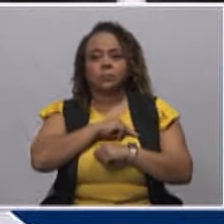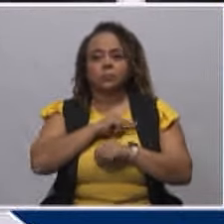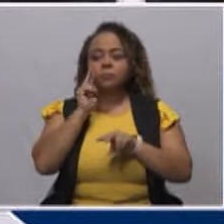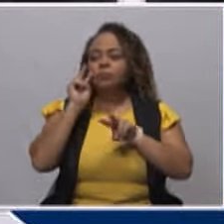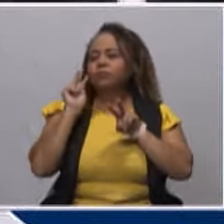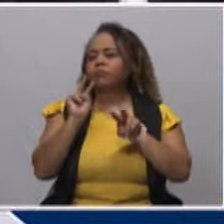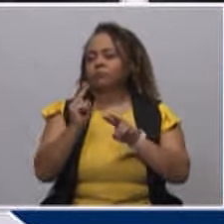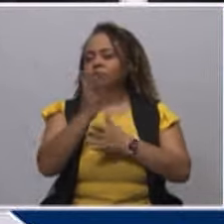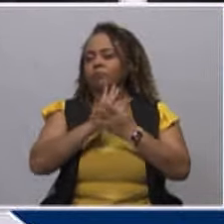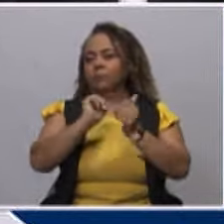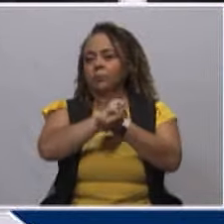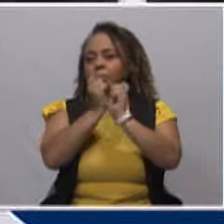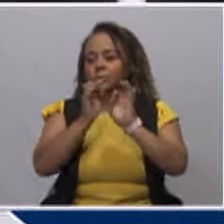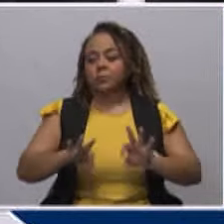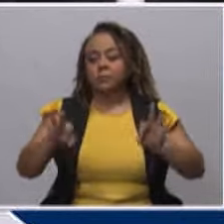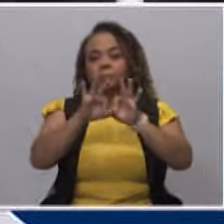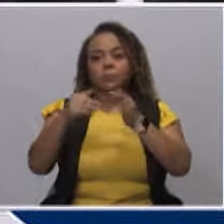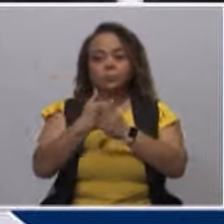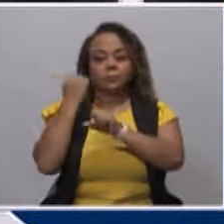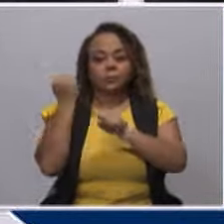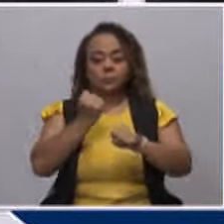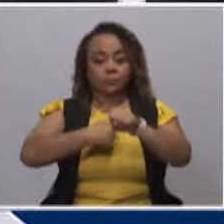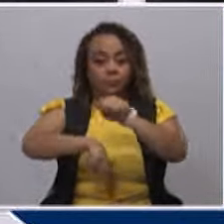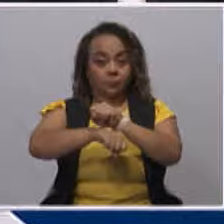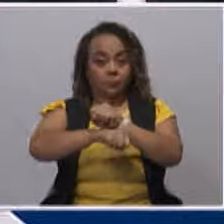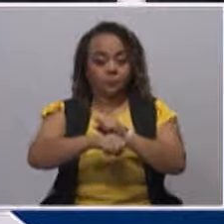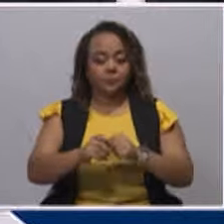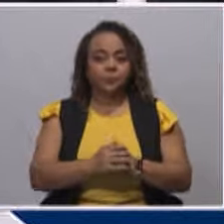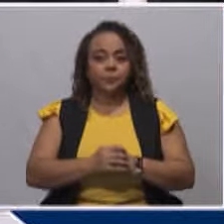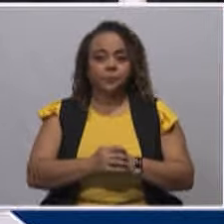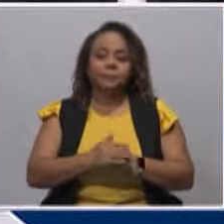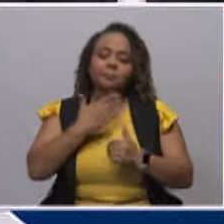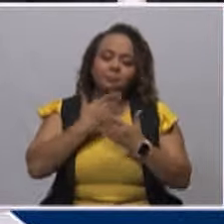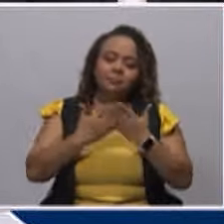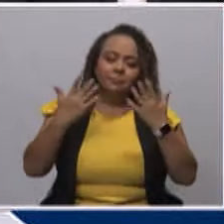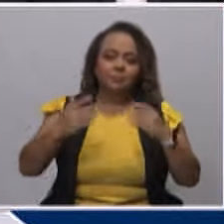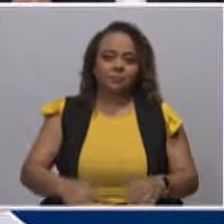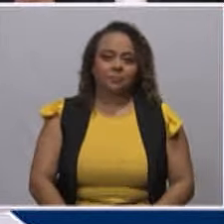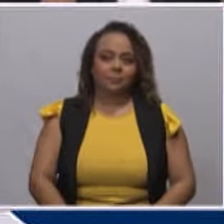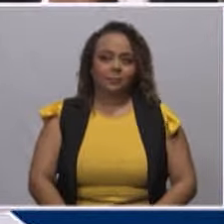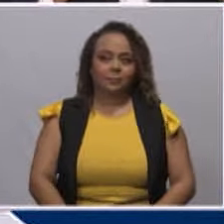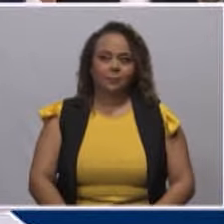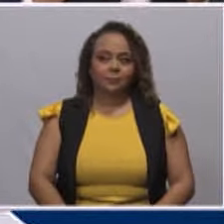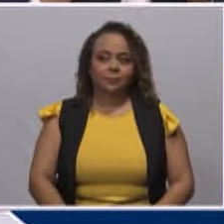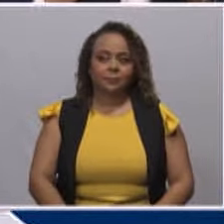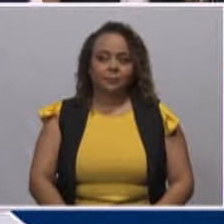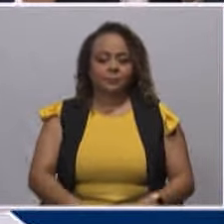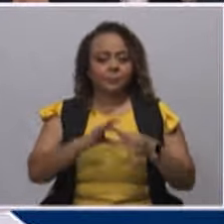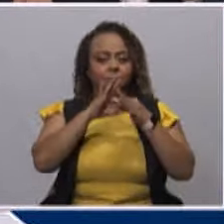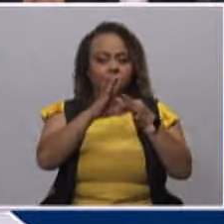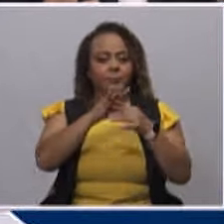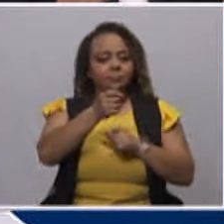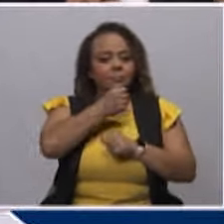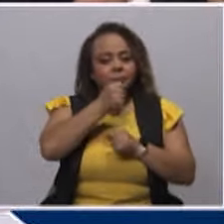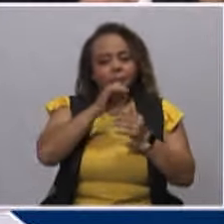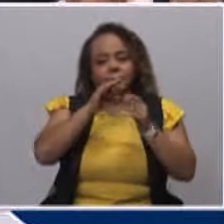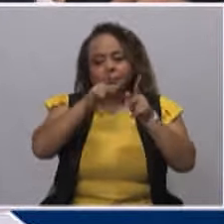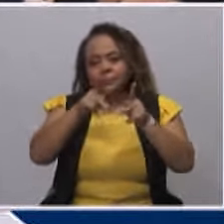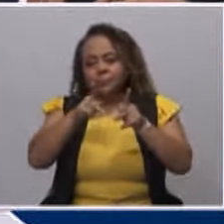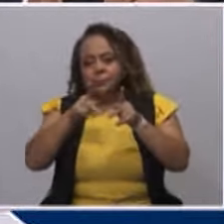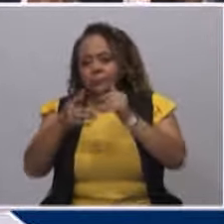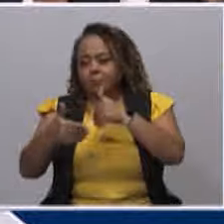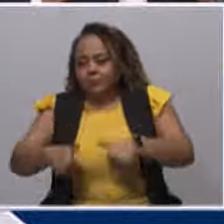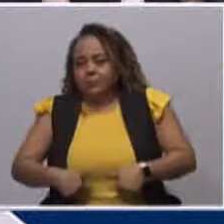algunos cambios importantes en esta nueva federación de fútbol Sería muy bueno si la relación prensa afición